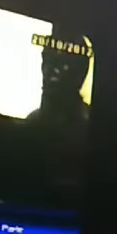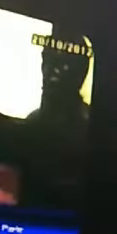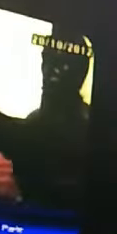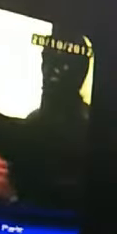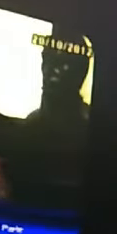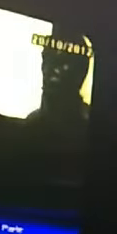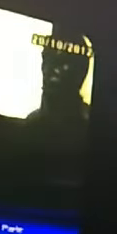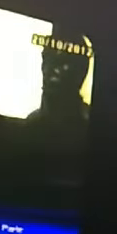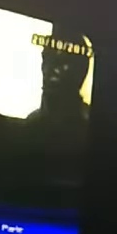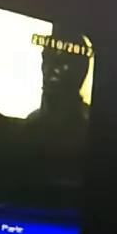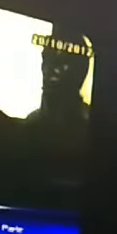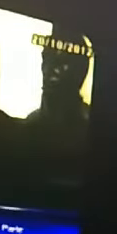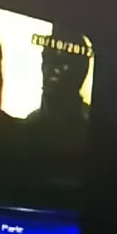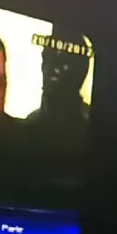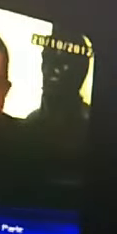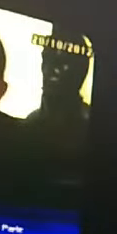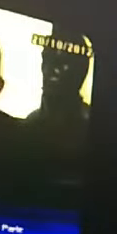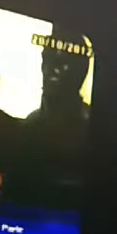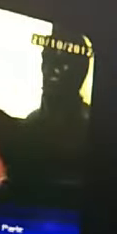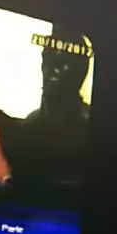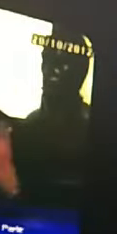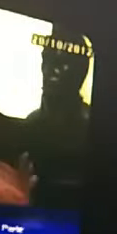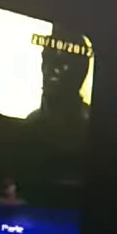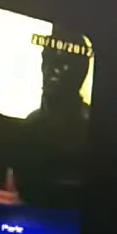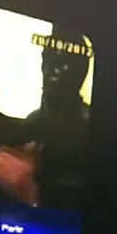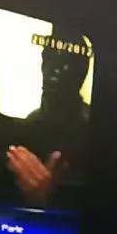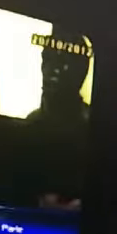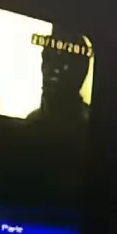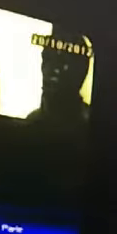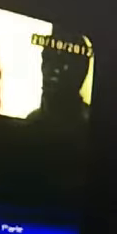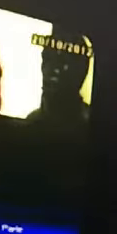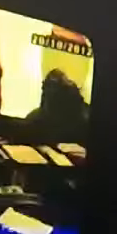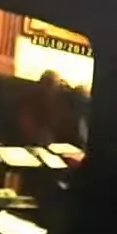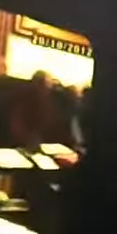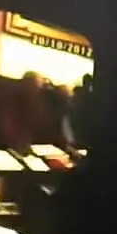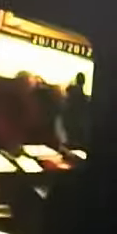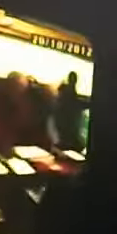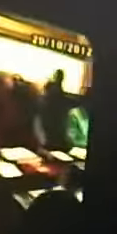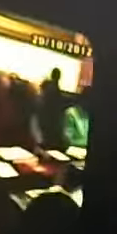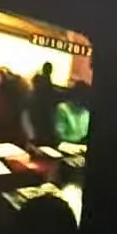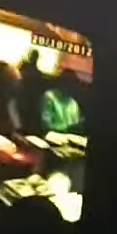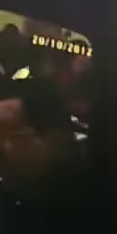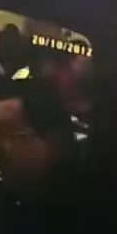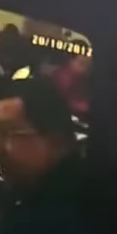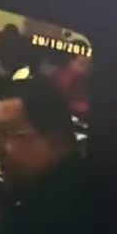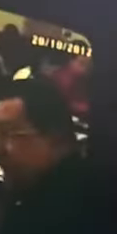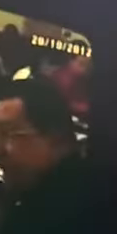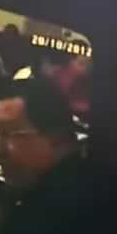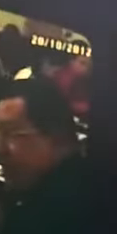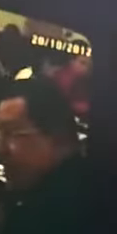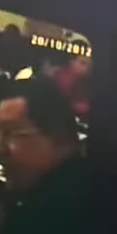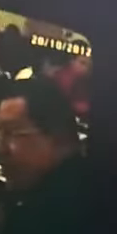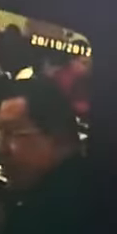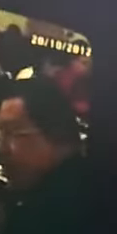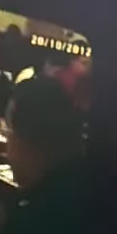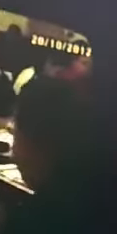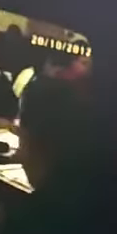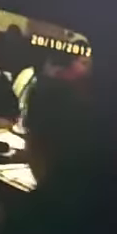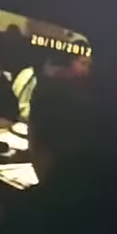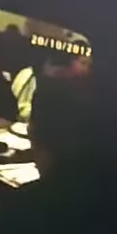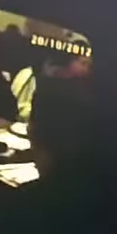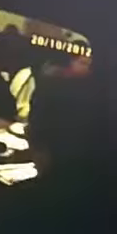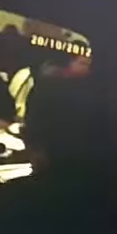ni es desde la sede del ministerio tal o cual, desde los que vamos a solucionar los problemas, a los que aquí estamos. Véanse las caras, véanse los ojos